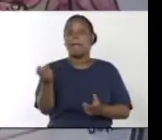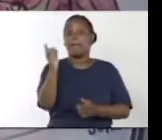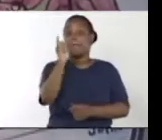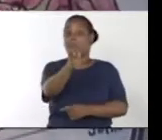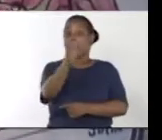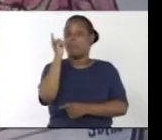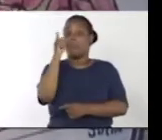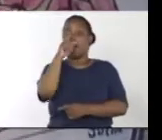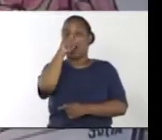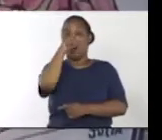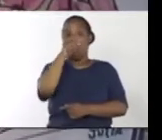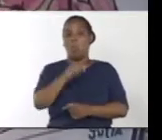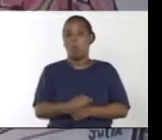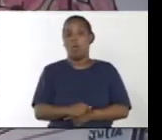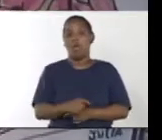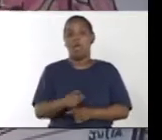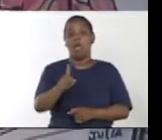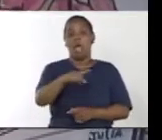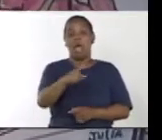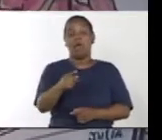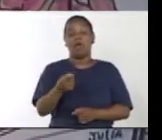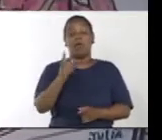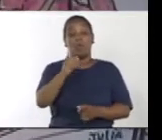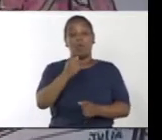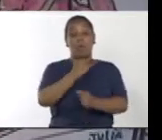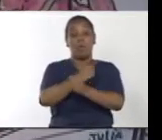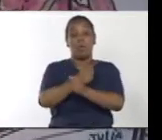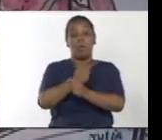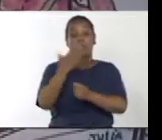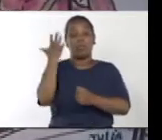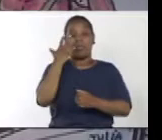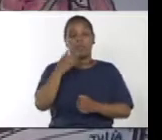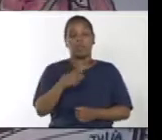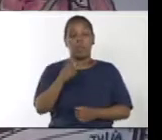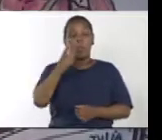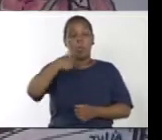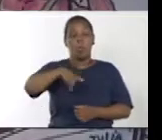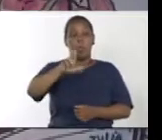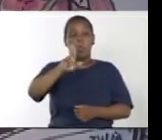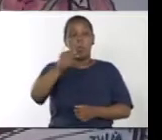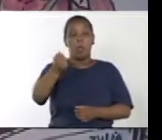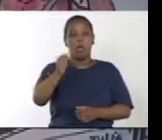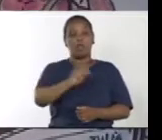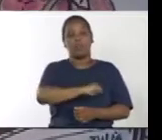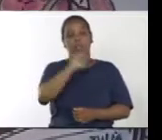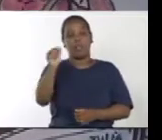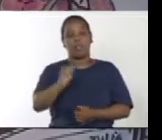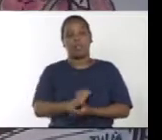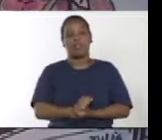supuesto, contra la picardía y artimaña de Juan para vencerlo.